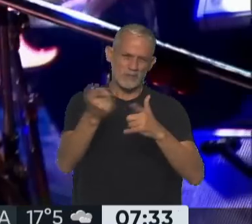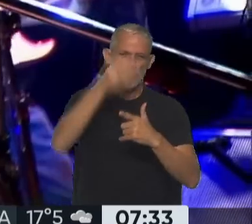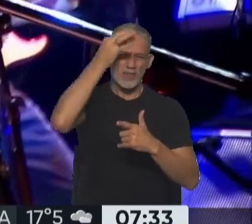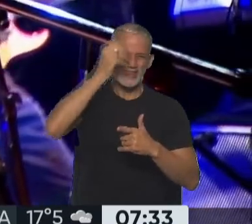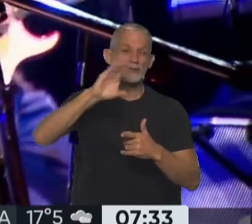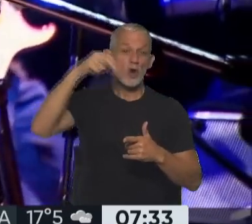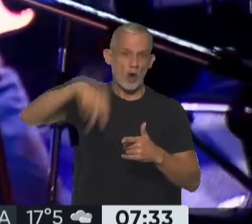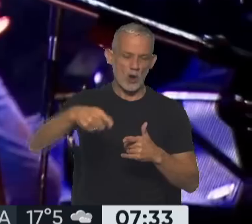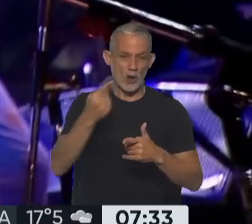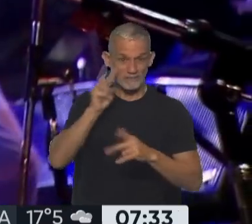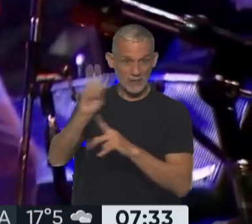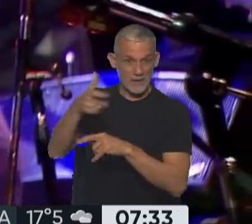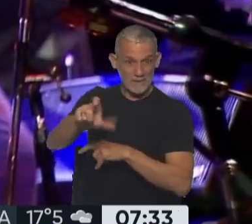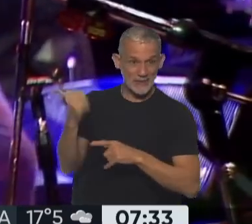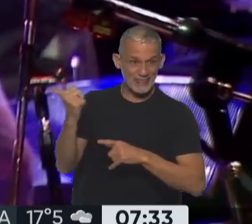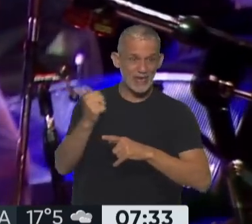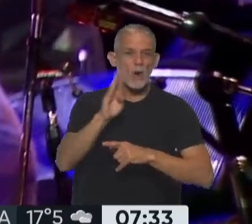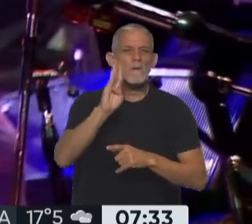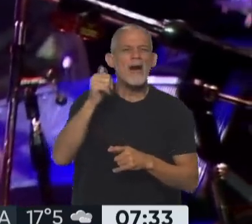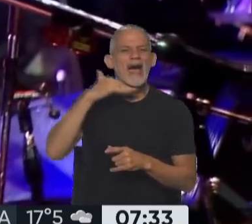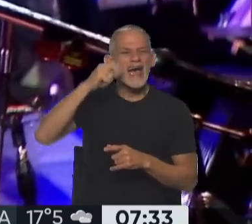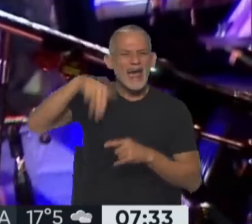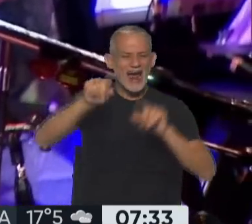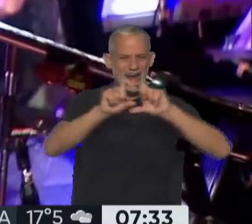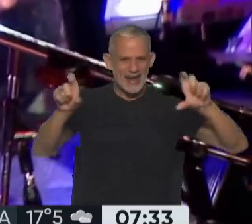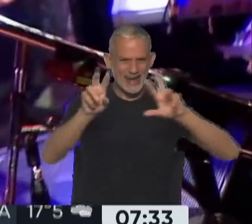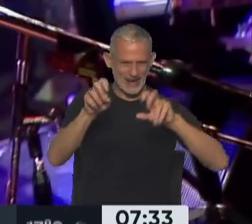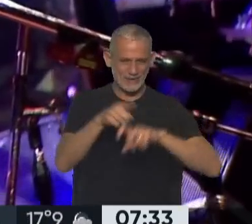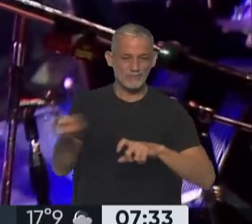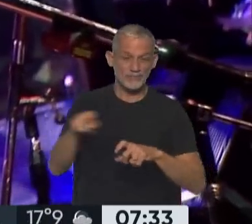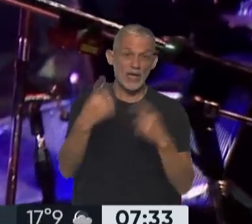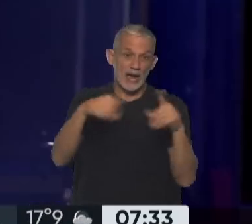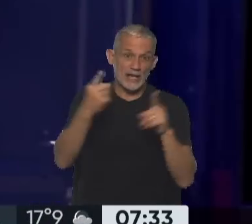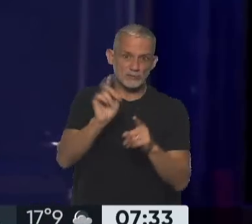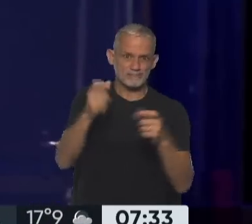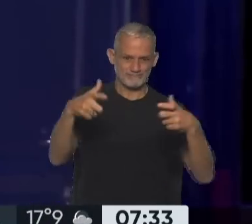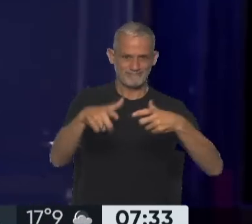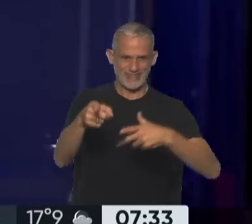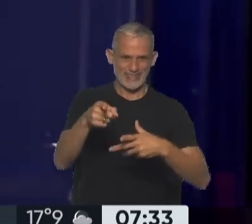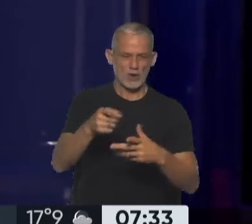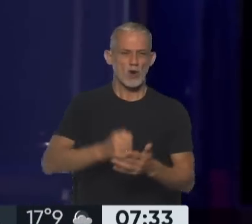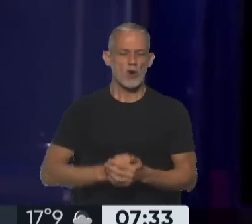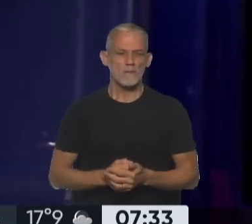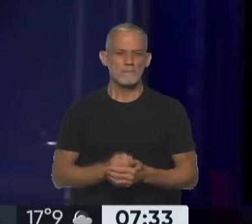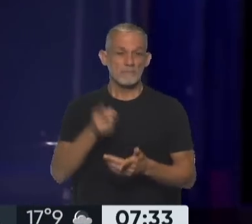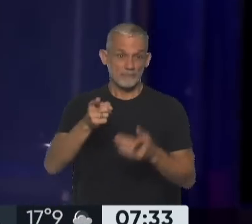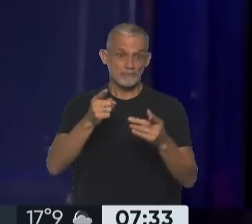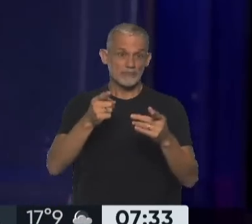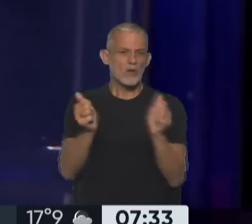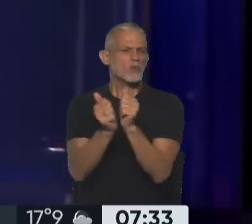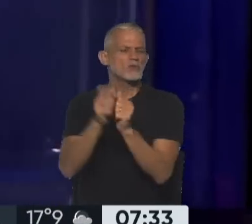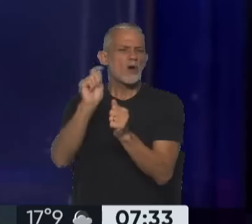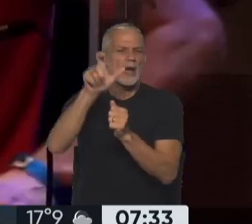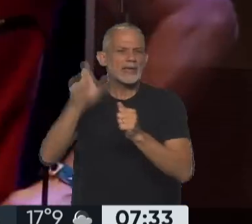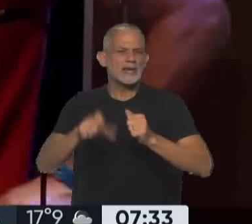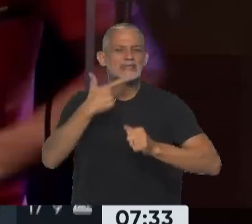Y estamos viendo el video de Bajan. Bajan, precisamente, es uno de los temas que componen el disco Artaud, y en este caso, junto al